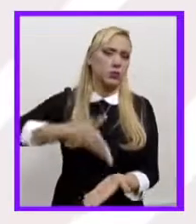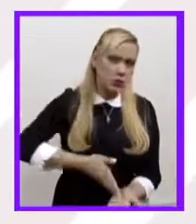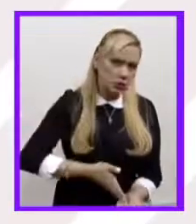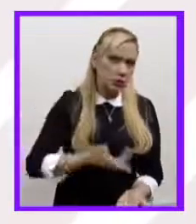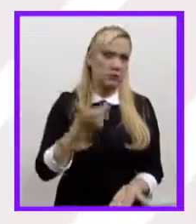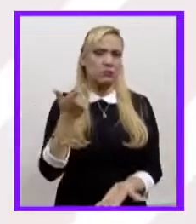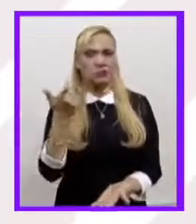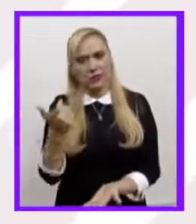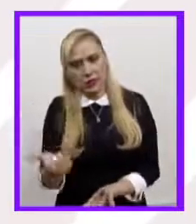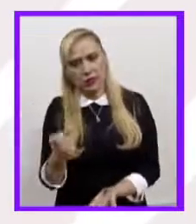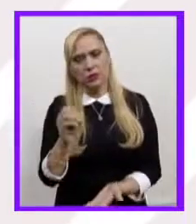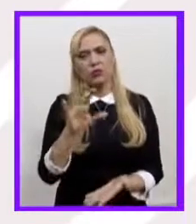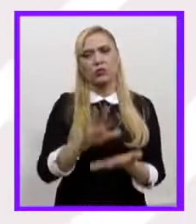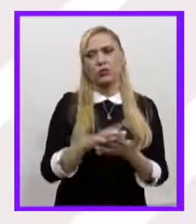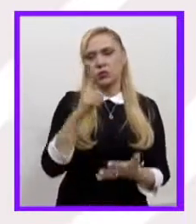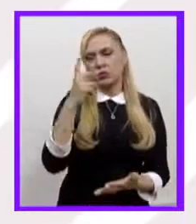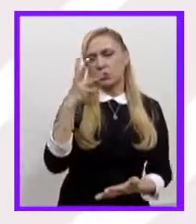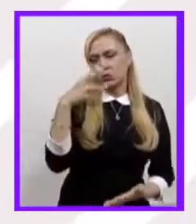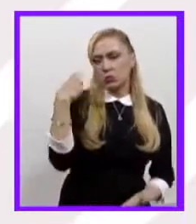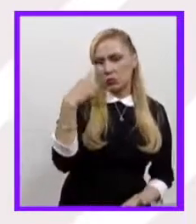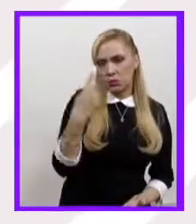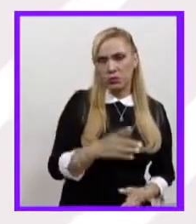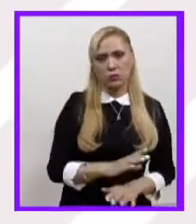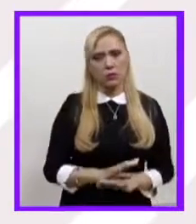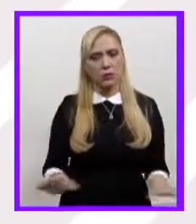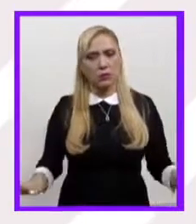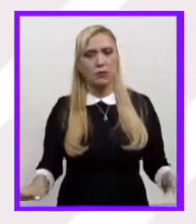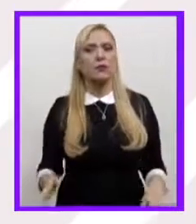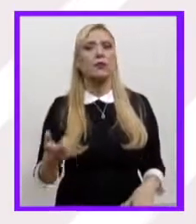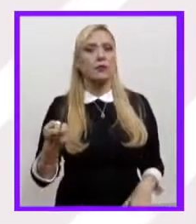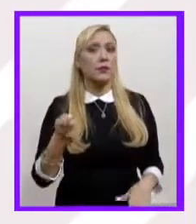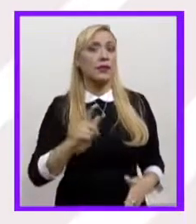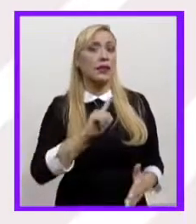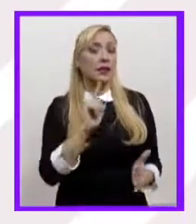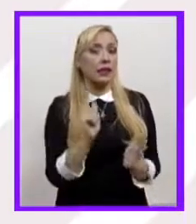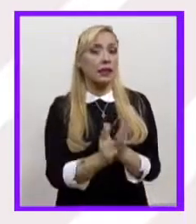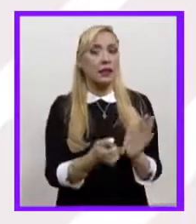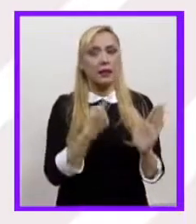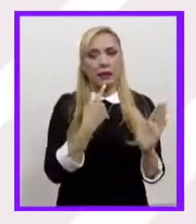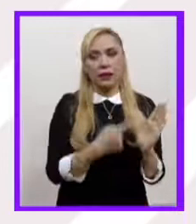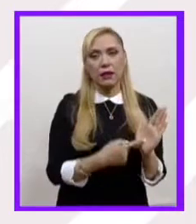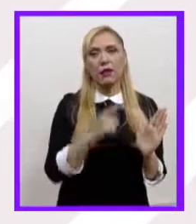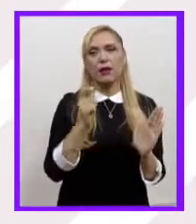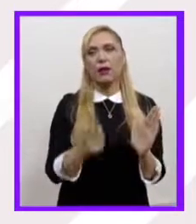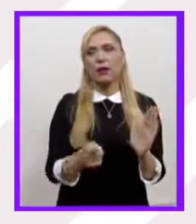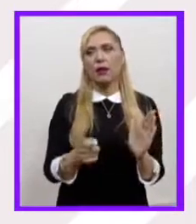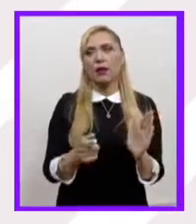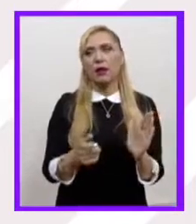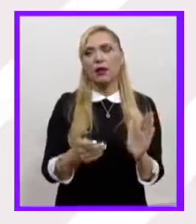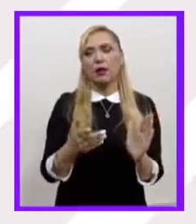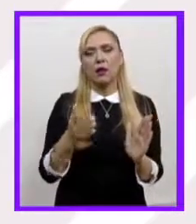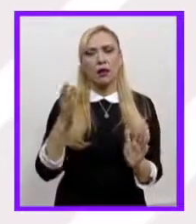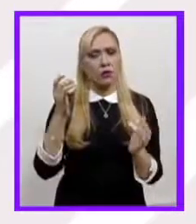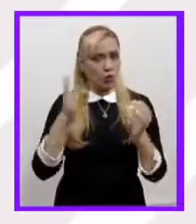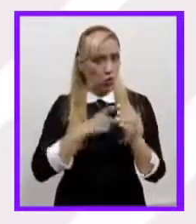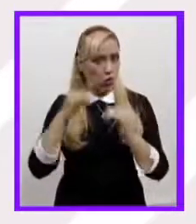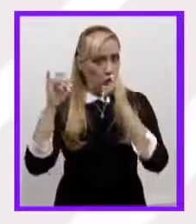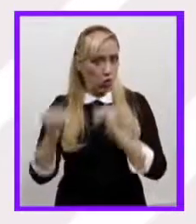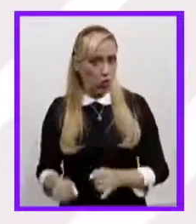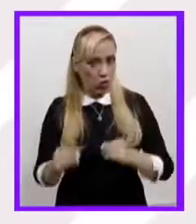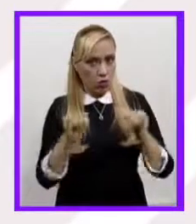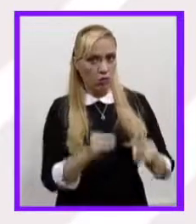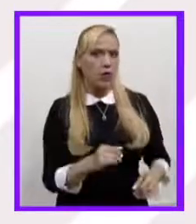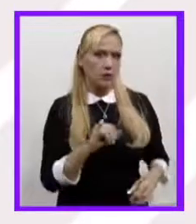tiene muchas alternativas la Ley General de Responsabilidades Administrativas que tiene que ver no solamente con sanciones en lo individual, que